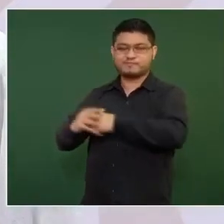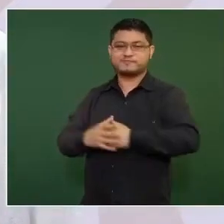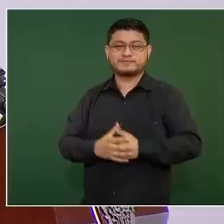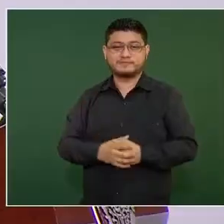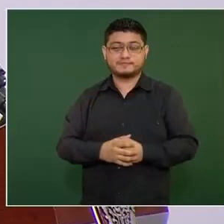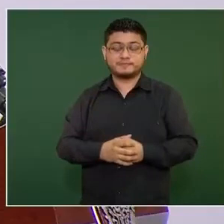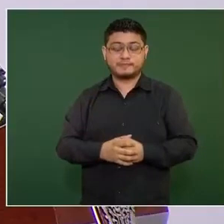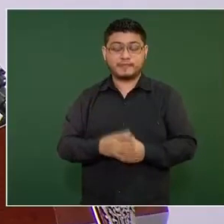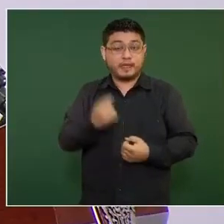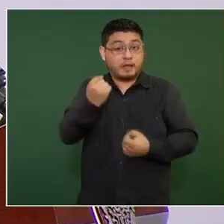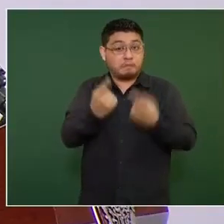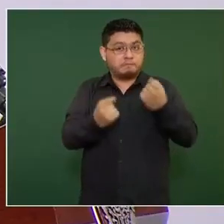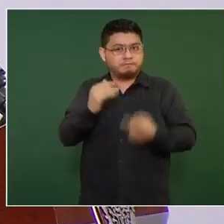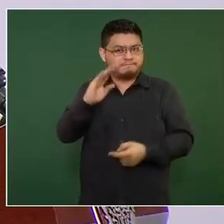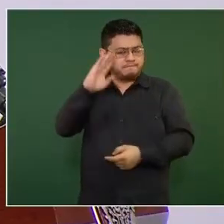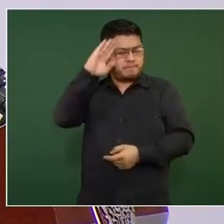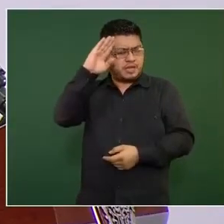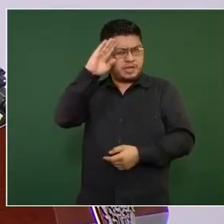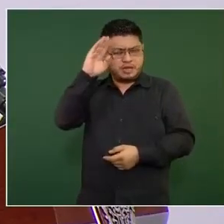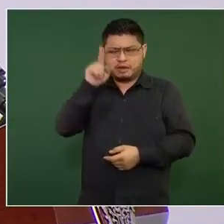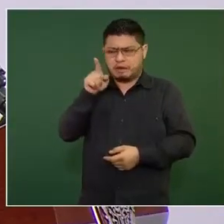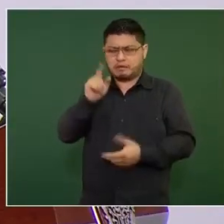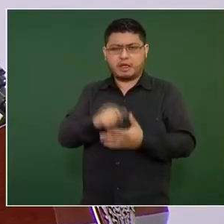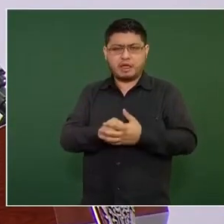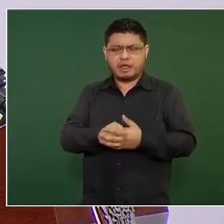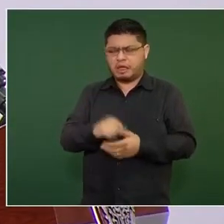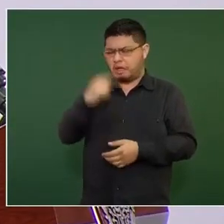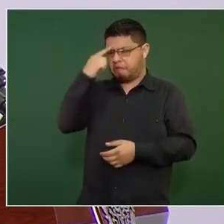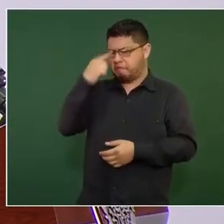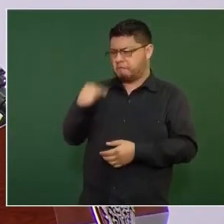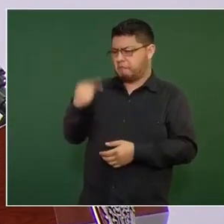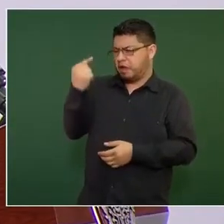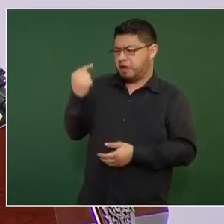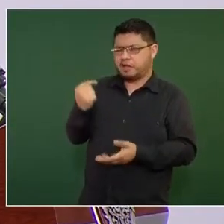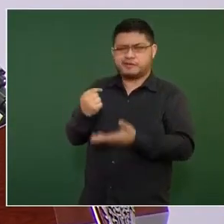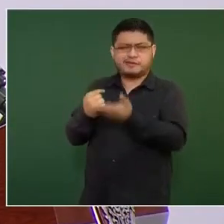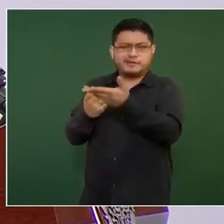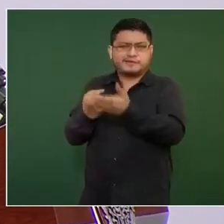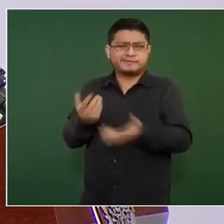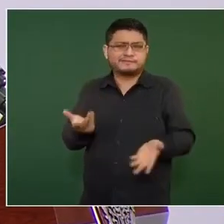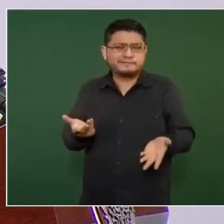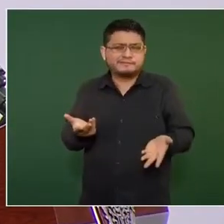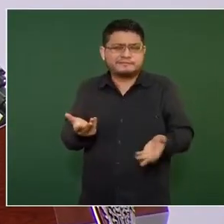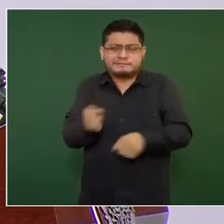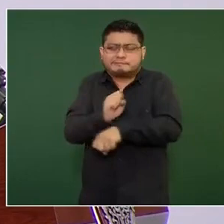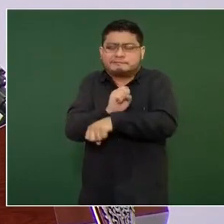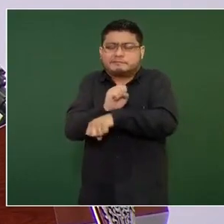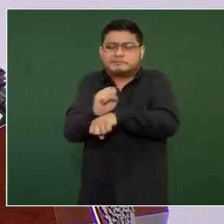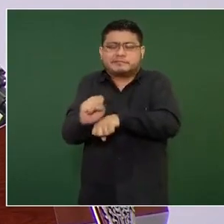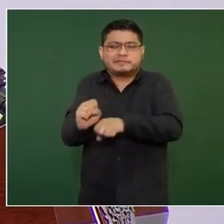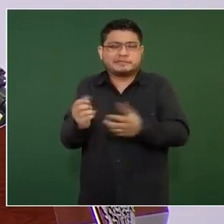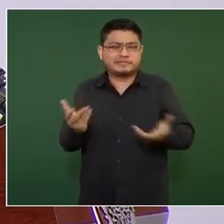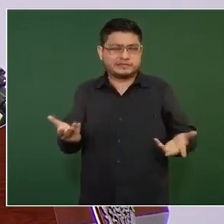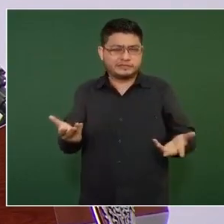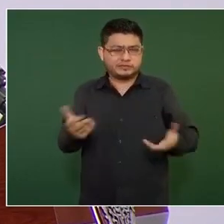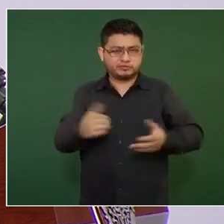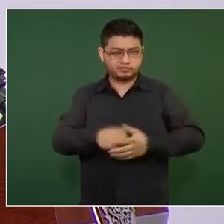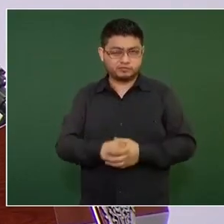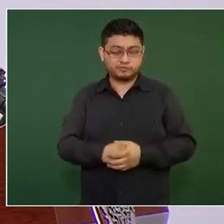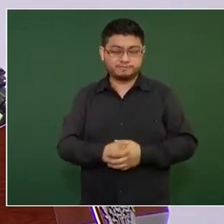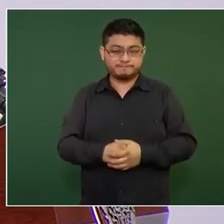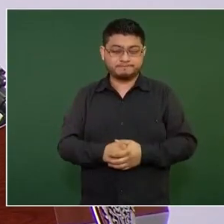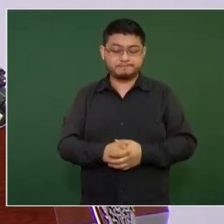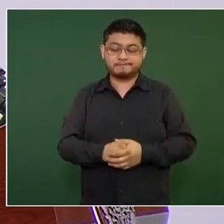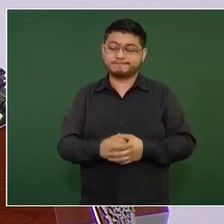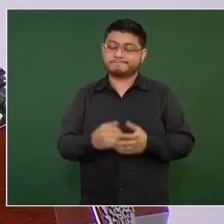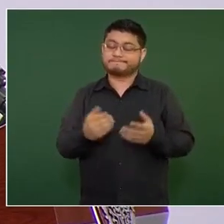algo elemental, sencillo, hasta simple, pero